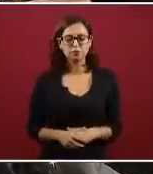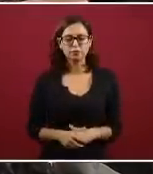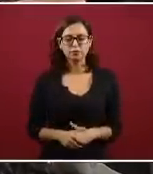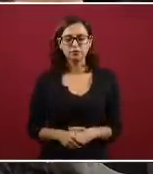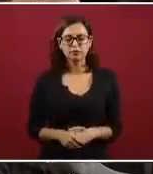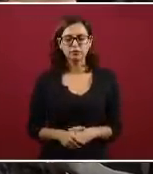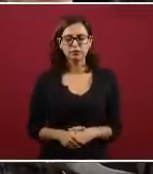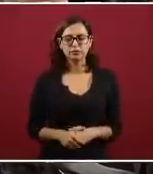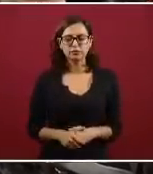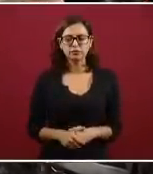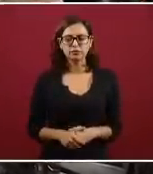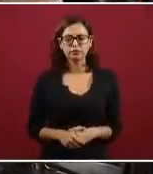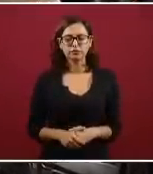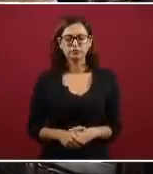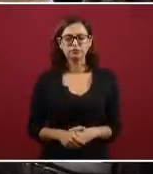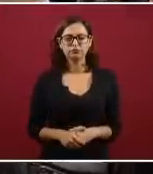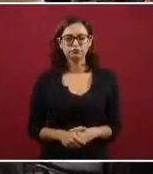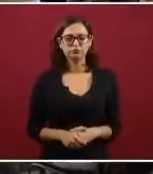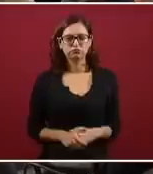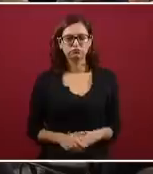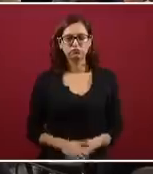Empresarios, y buenos días